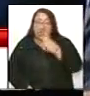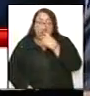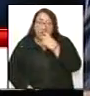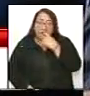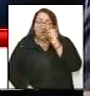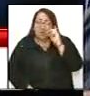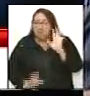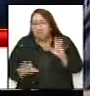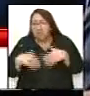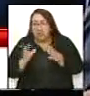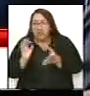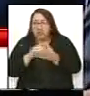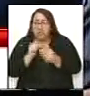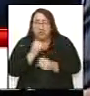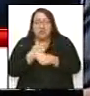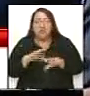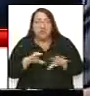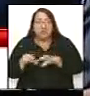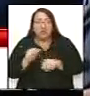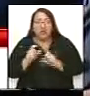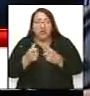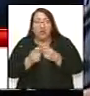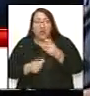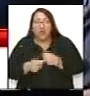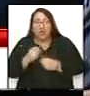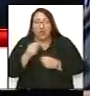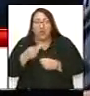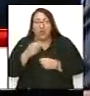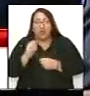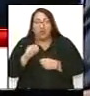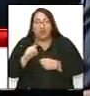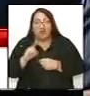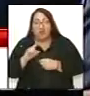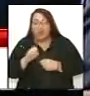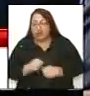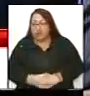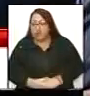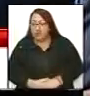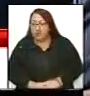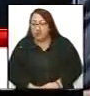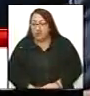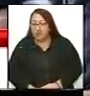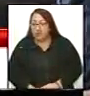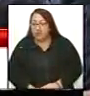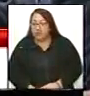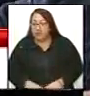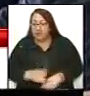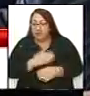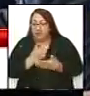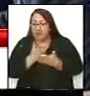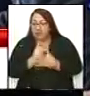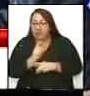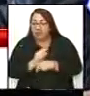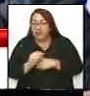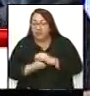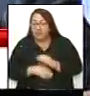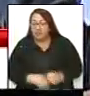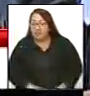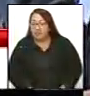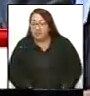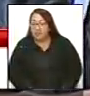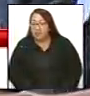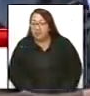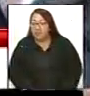sumarnos en este caso al trabajo que ya viene realizando el congresista Juan Carlos González respecto a la problemática de la educación básica regular.